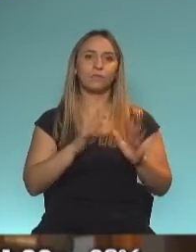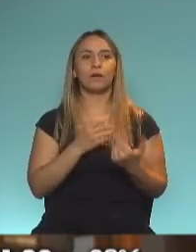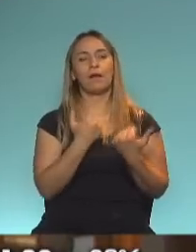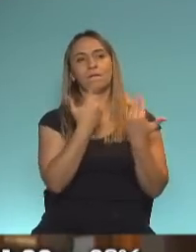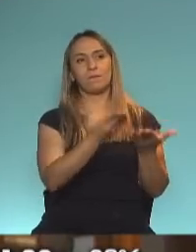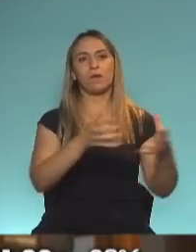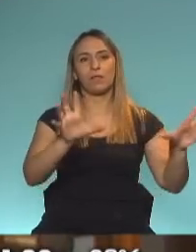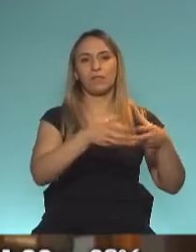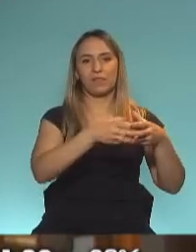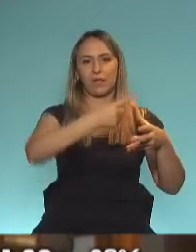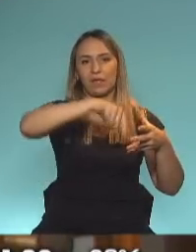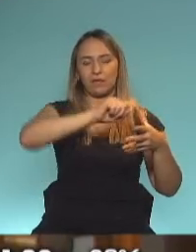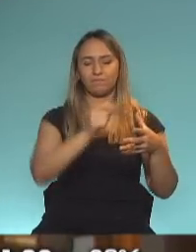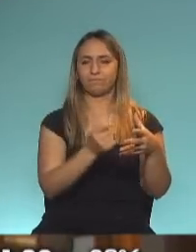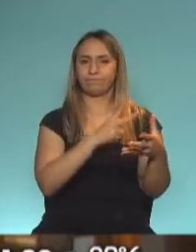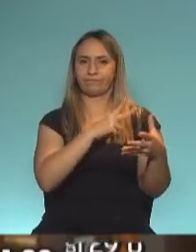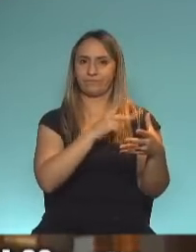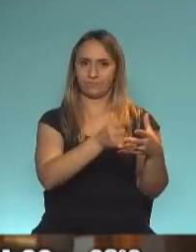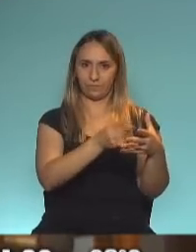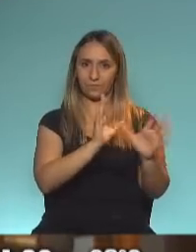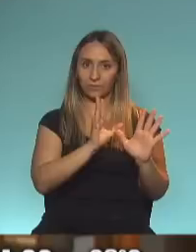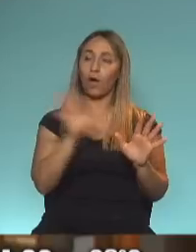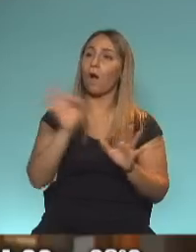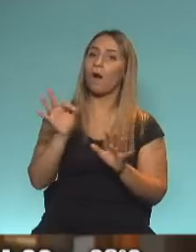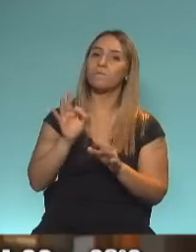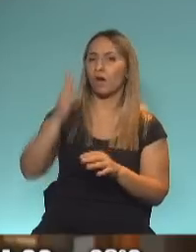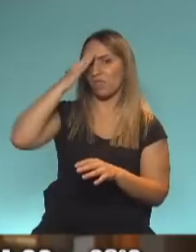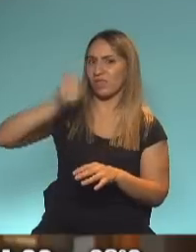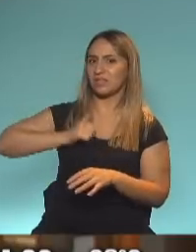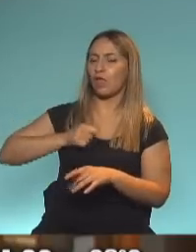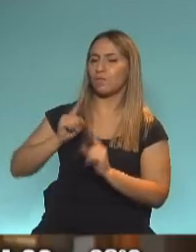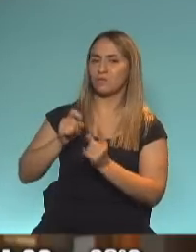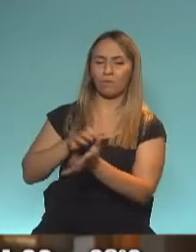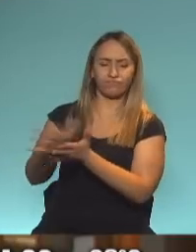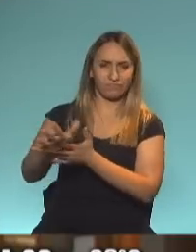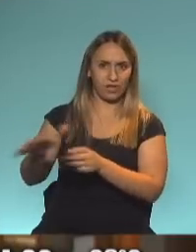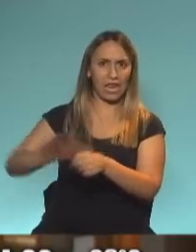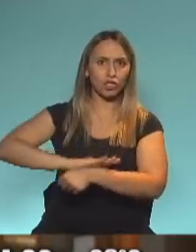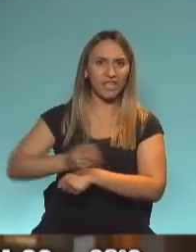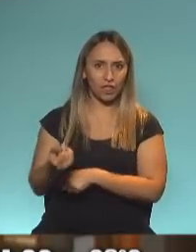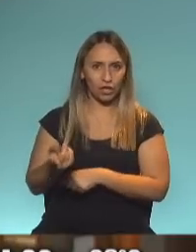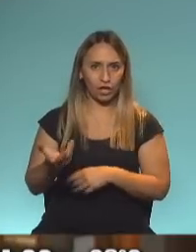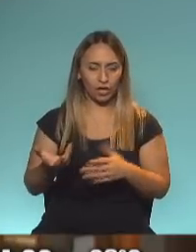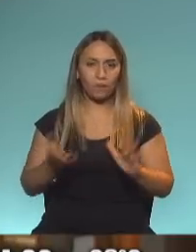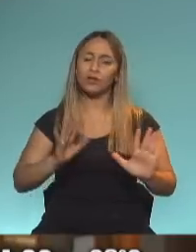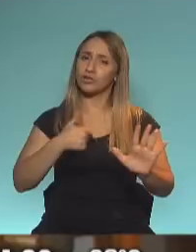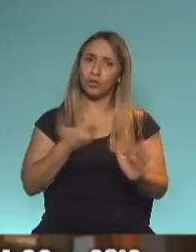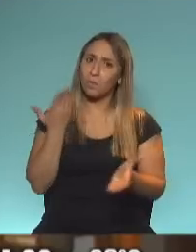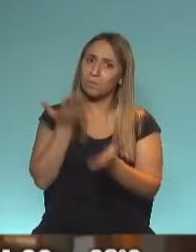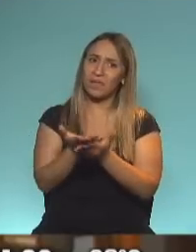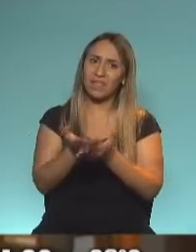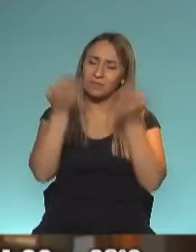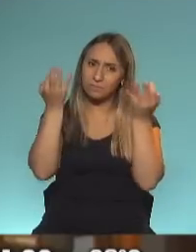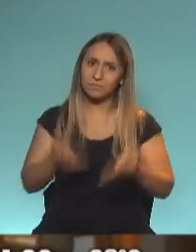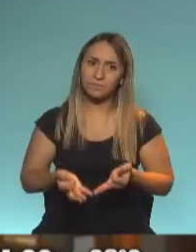que ver con la dictadura genocida. Lo que nosotros, por eso yo siempre pedí un juicio justo. Yo no quiero otra medida